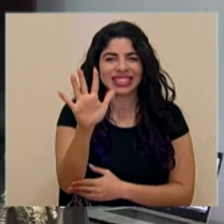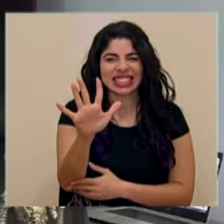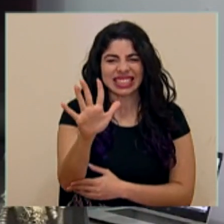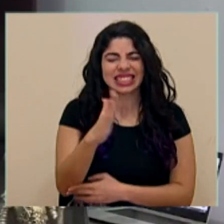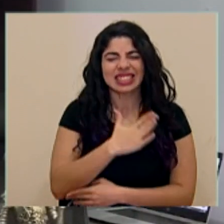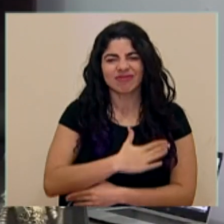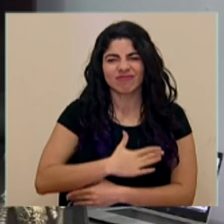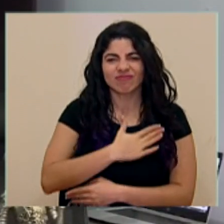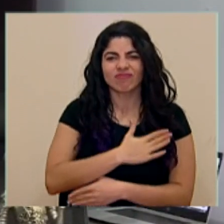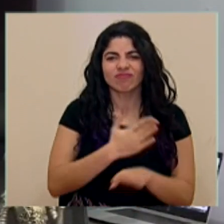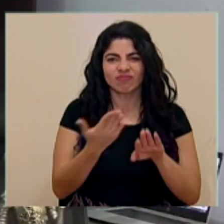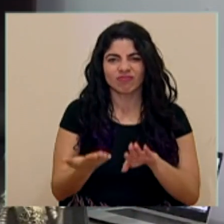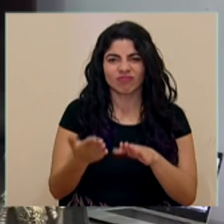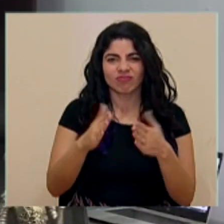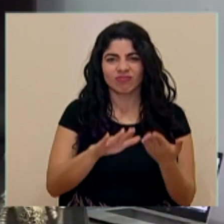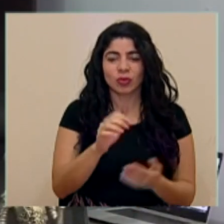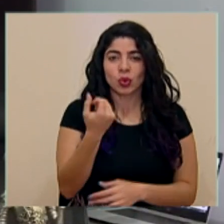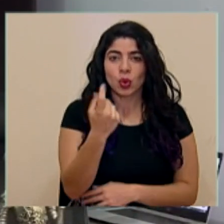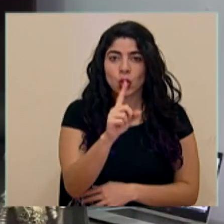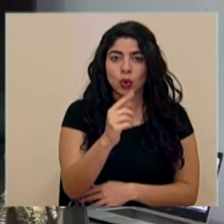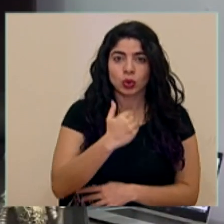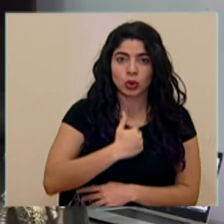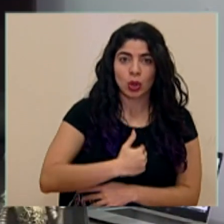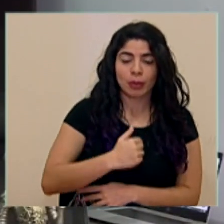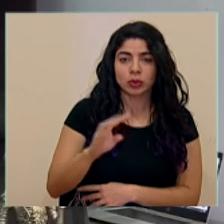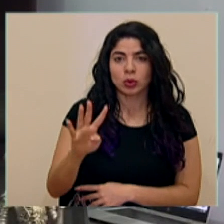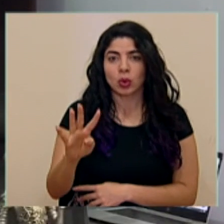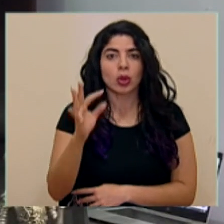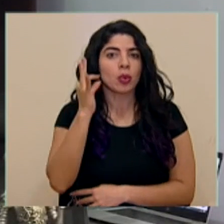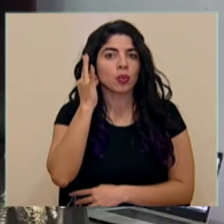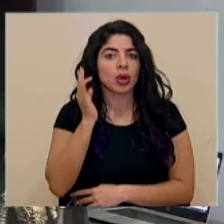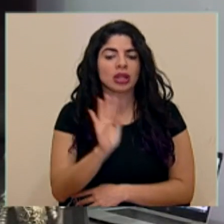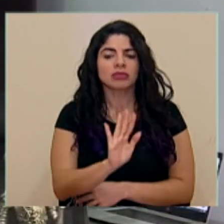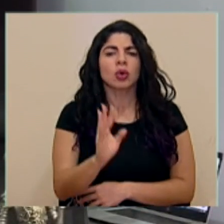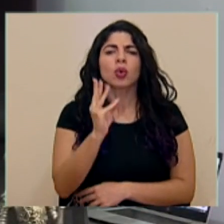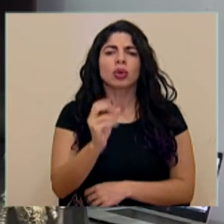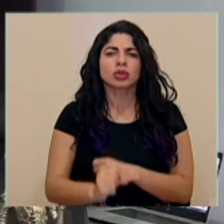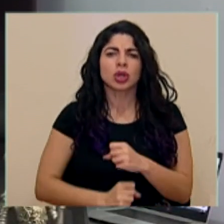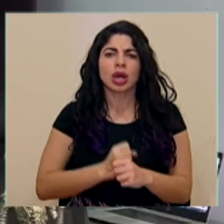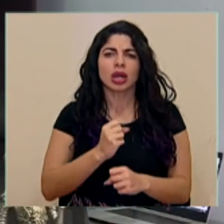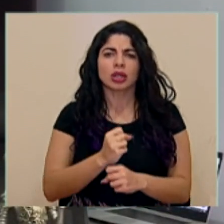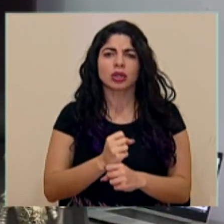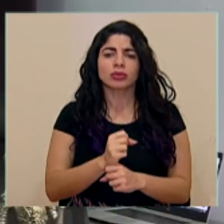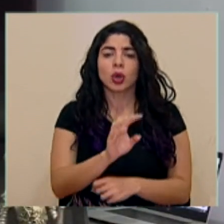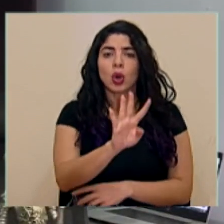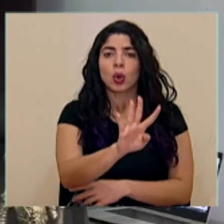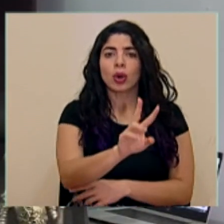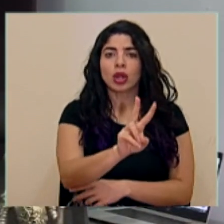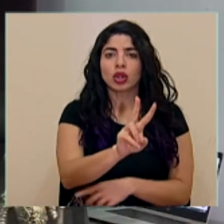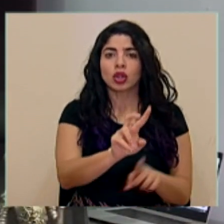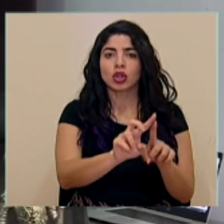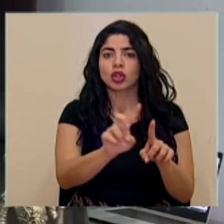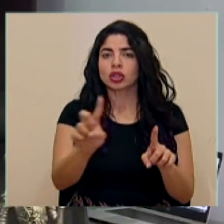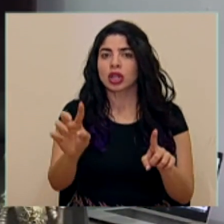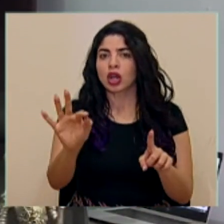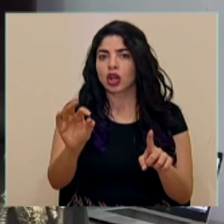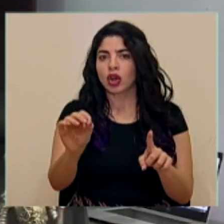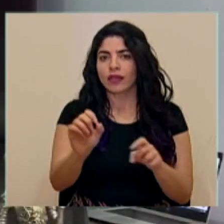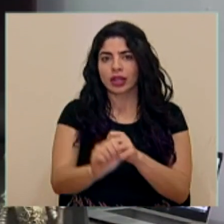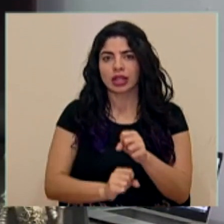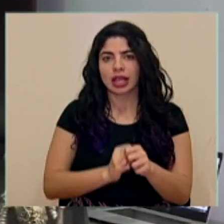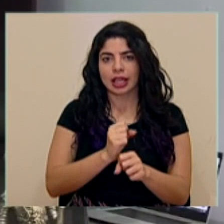lamentables fallecimientos, 11 hombres y 4 mujeres, con un rango de edad que va de 42 a 90